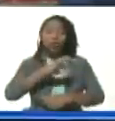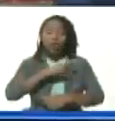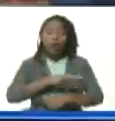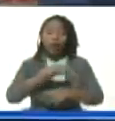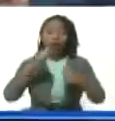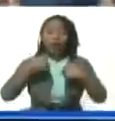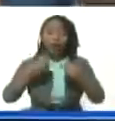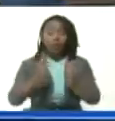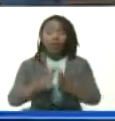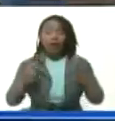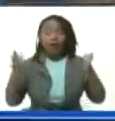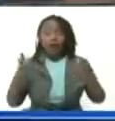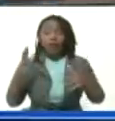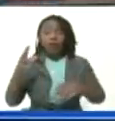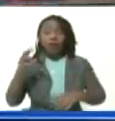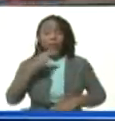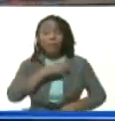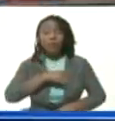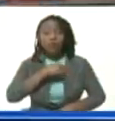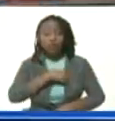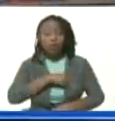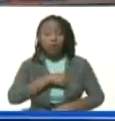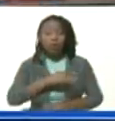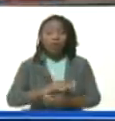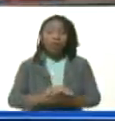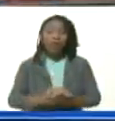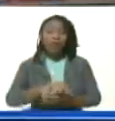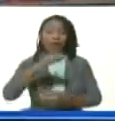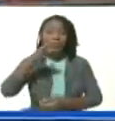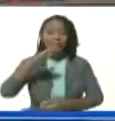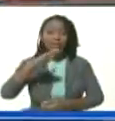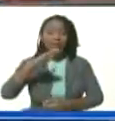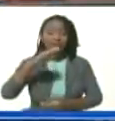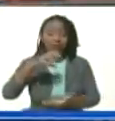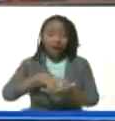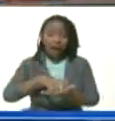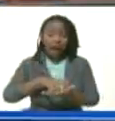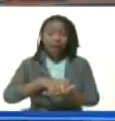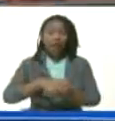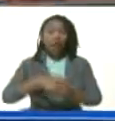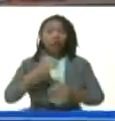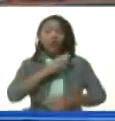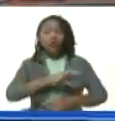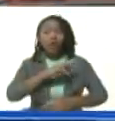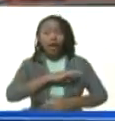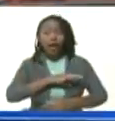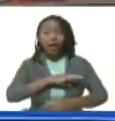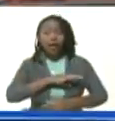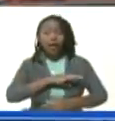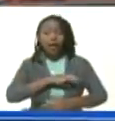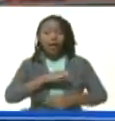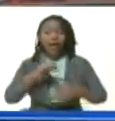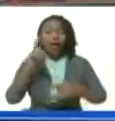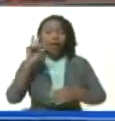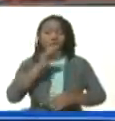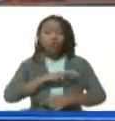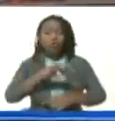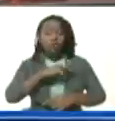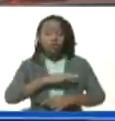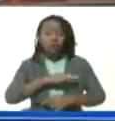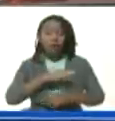grandes misiones, del estado de bienestar socialista, del socialismo en lo social.